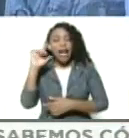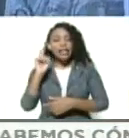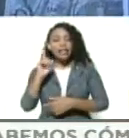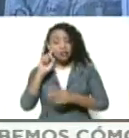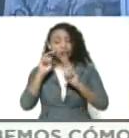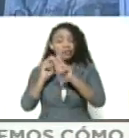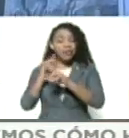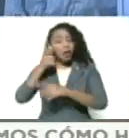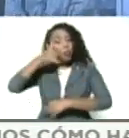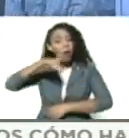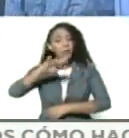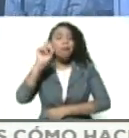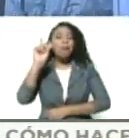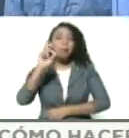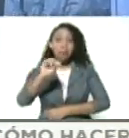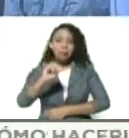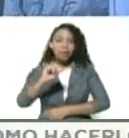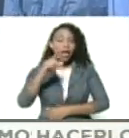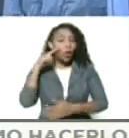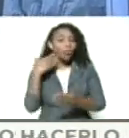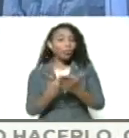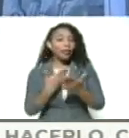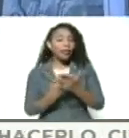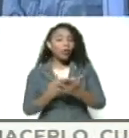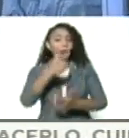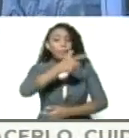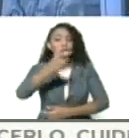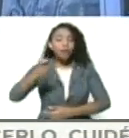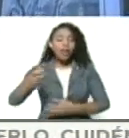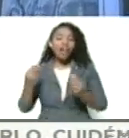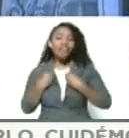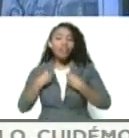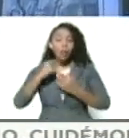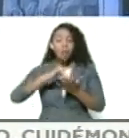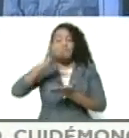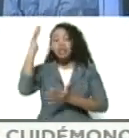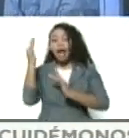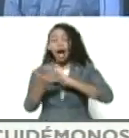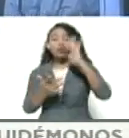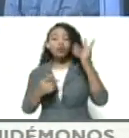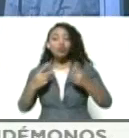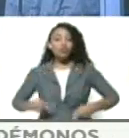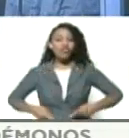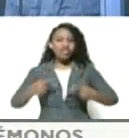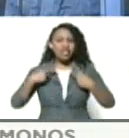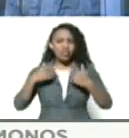pueblo también, y los testimonios de gente que ha vivido milagros en su vida, en su cuerpo.